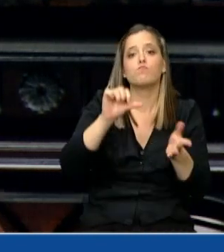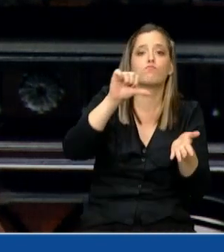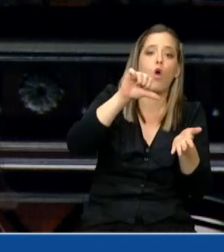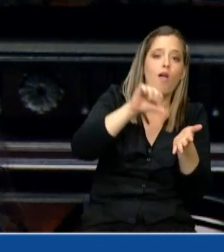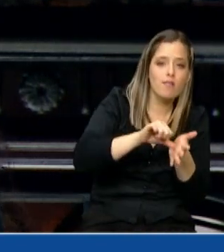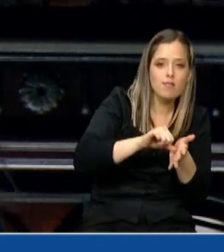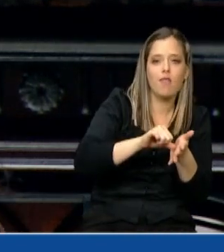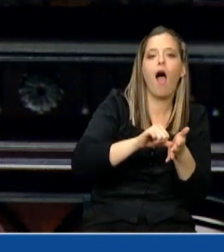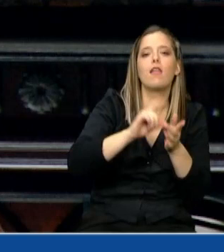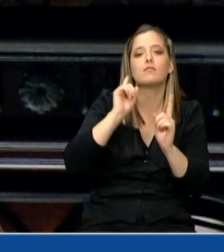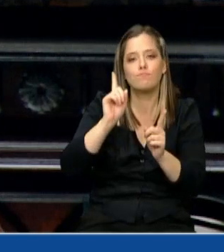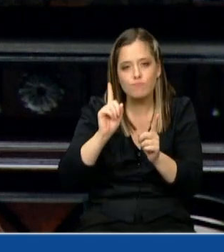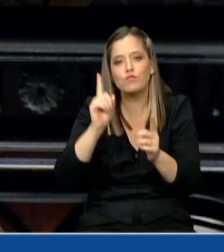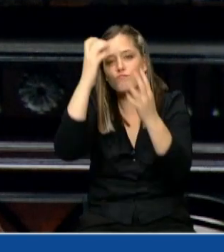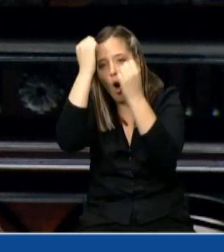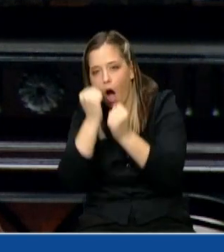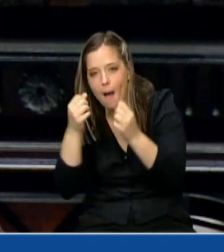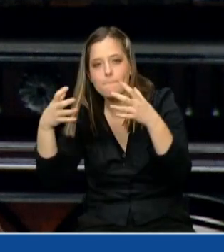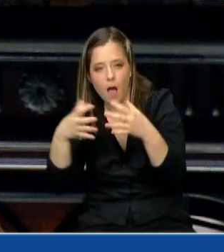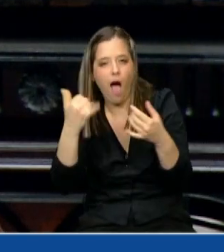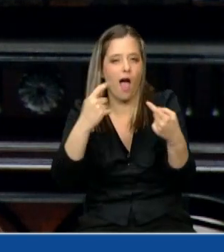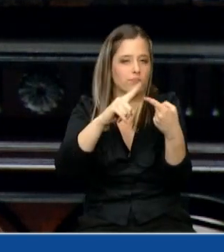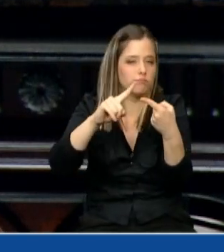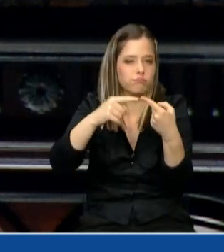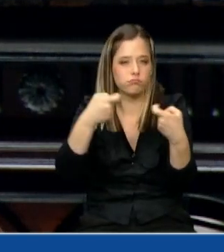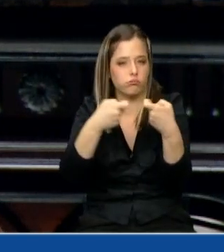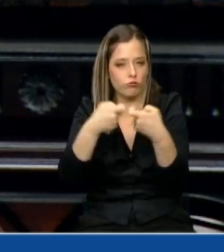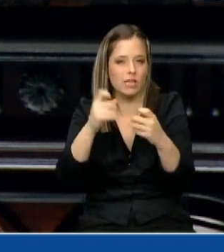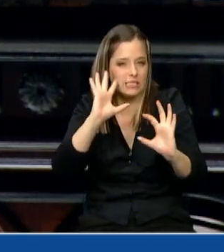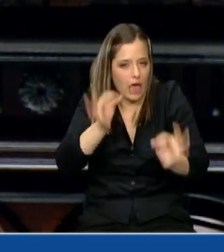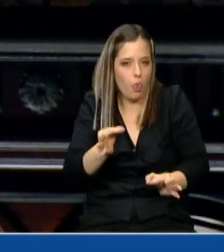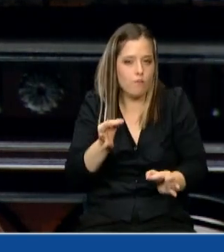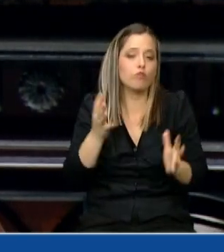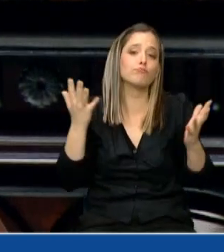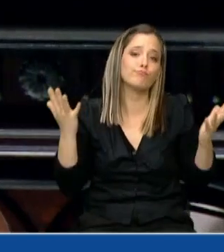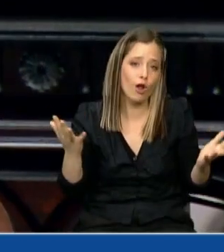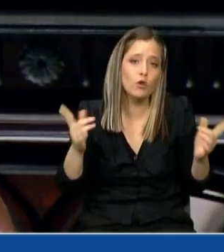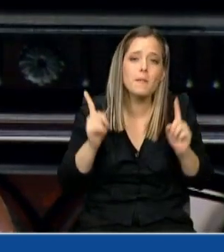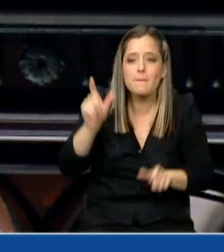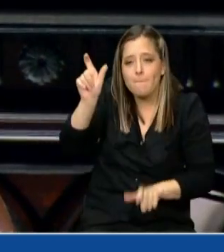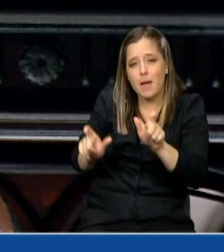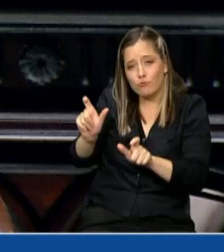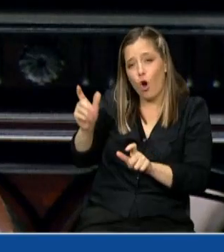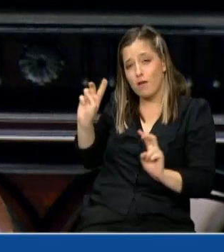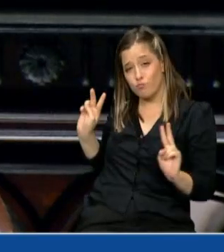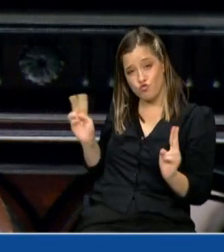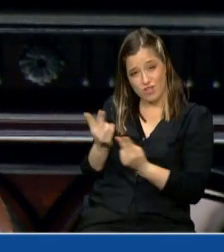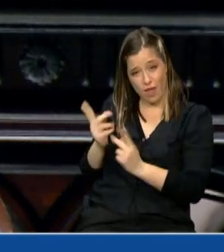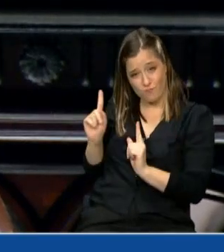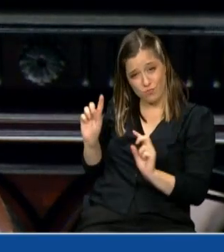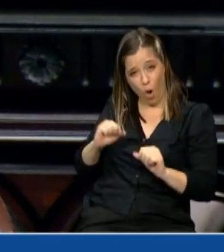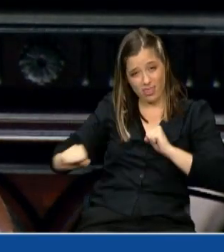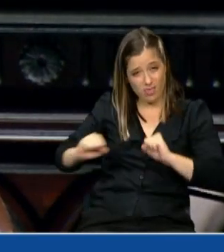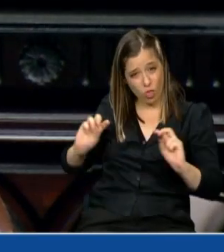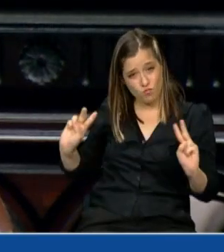y con Hamas están más que probados. Por eso, en memoria de nuestras víctimas, en respeto